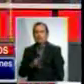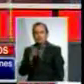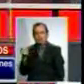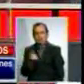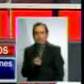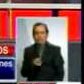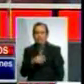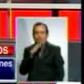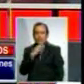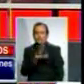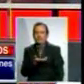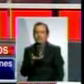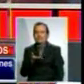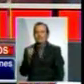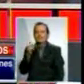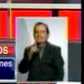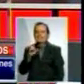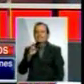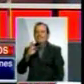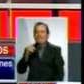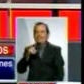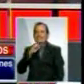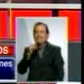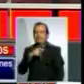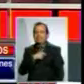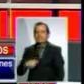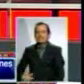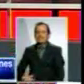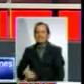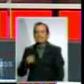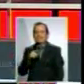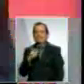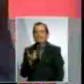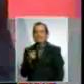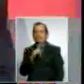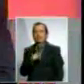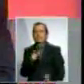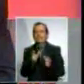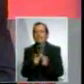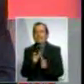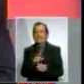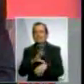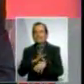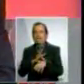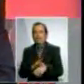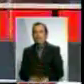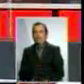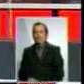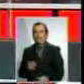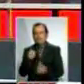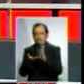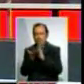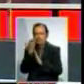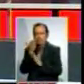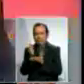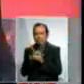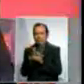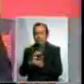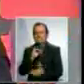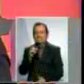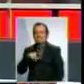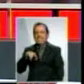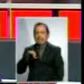sebastián pávlovich el superintendente de salud muchísimas gracias por estar aquí en este día en que nos conocido la salsa de las tablas